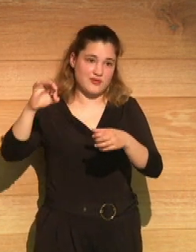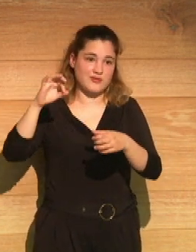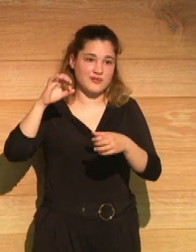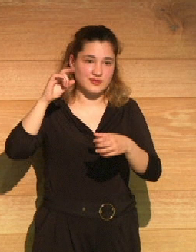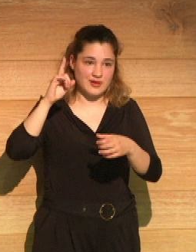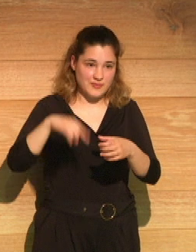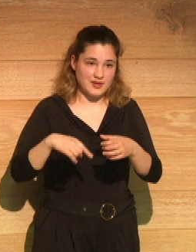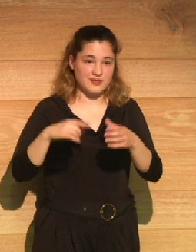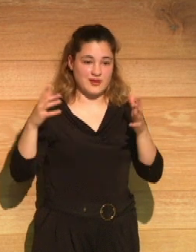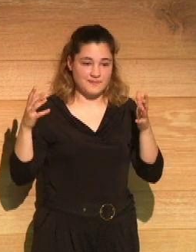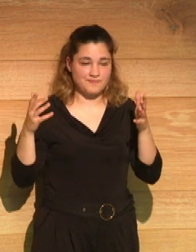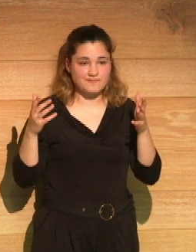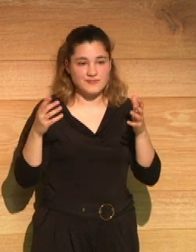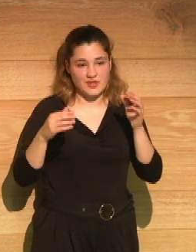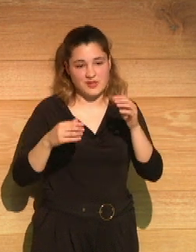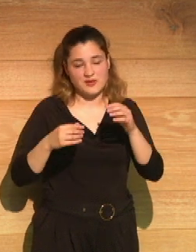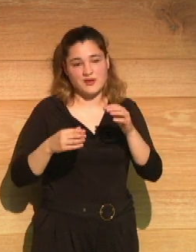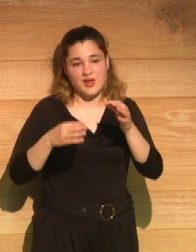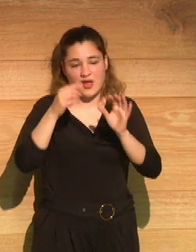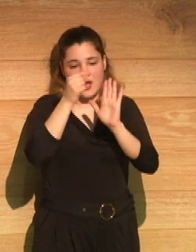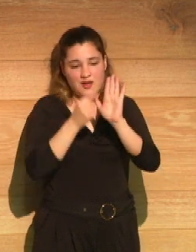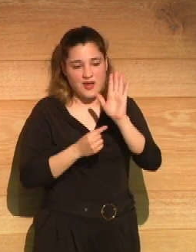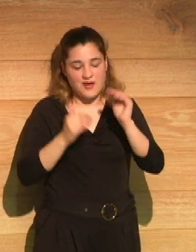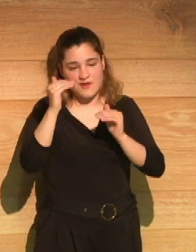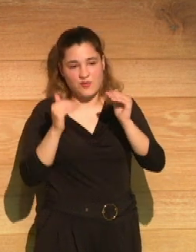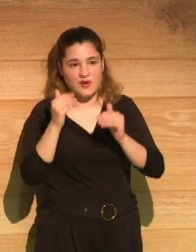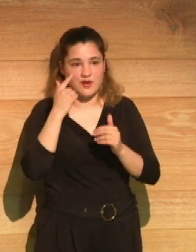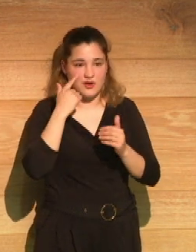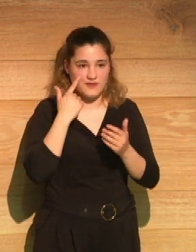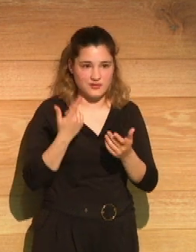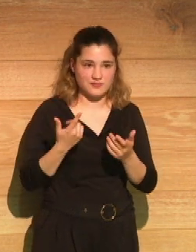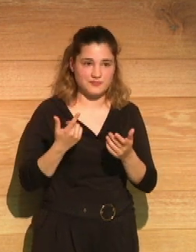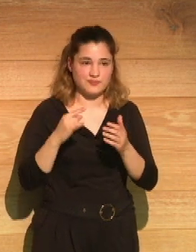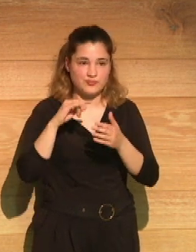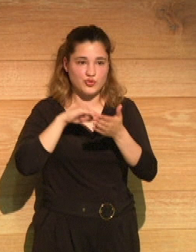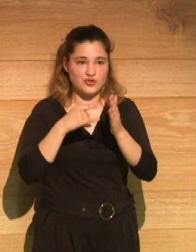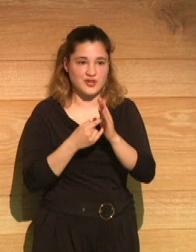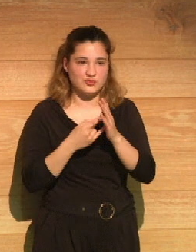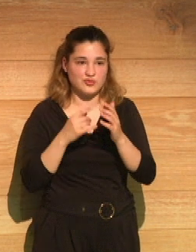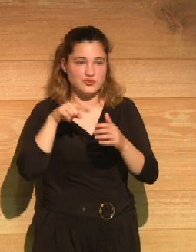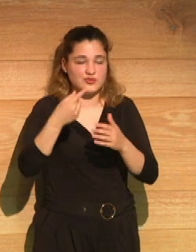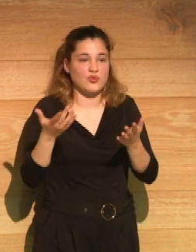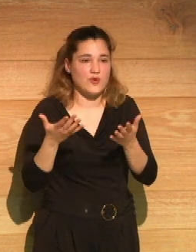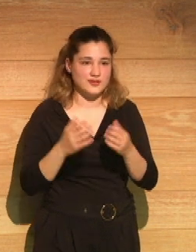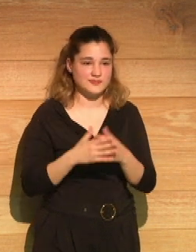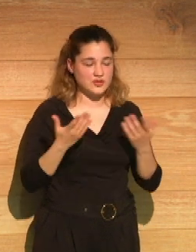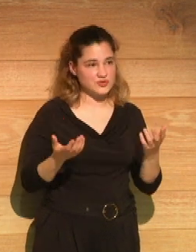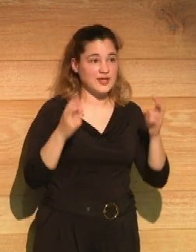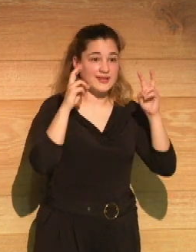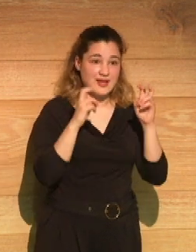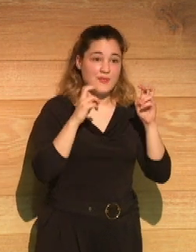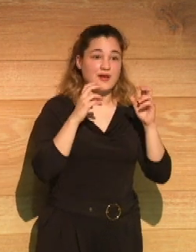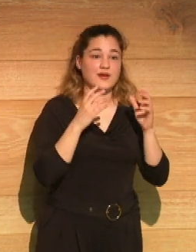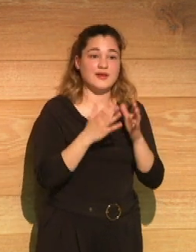mayor capacidad de poder evaluar los resultados de esos proyectos. Ahora bien, en términos de oportunidades y de potencial, obviamente